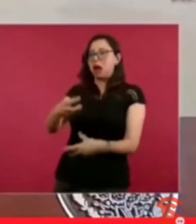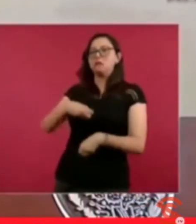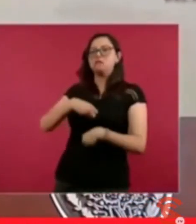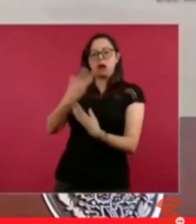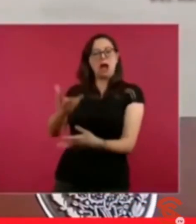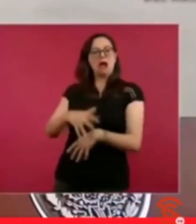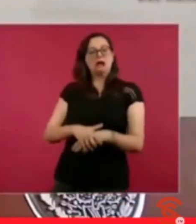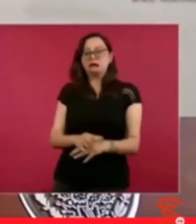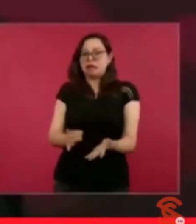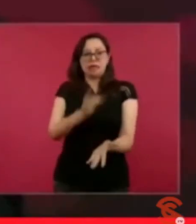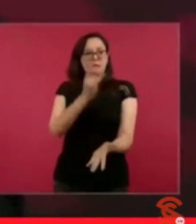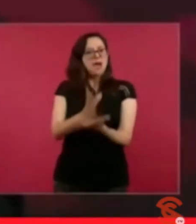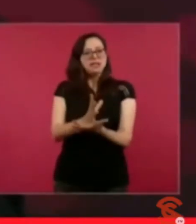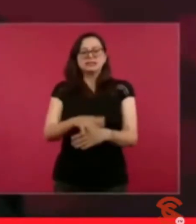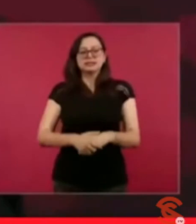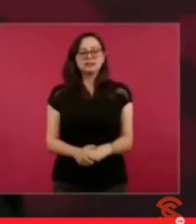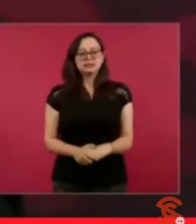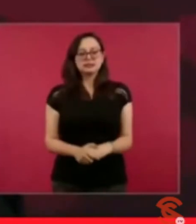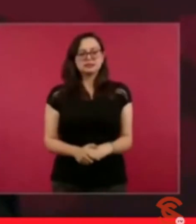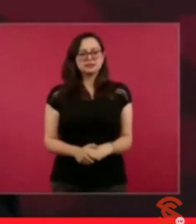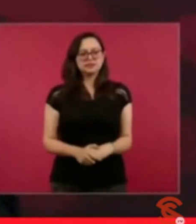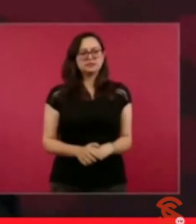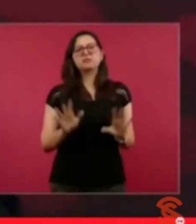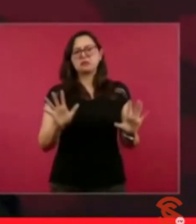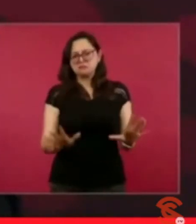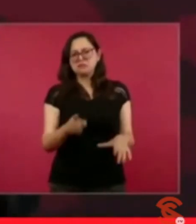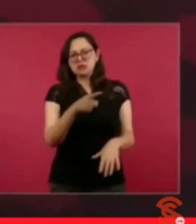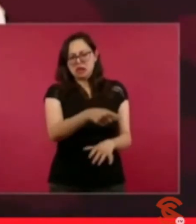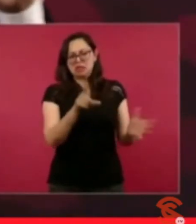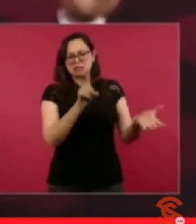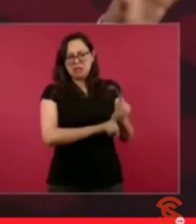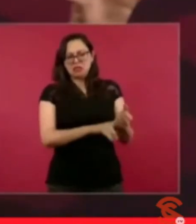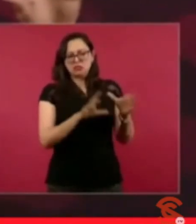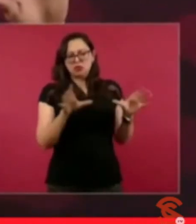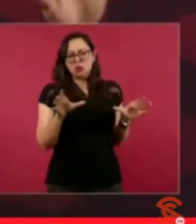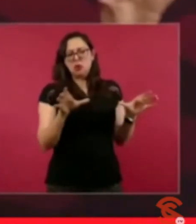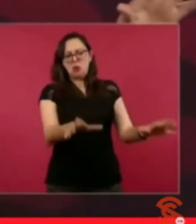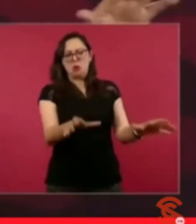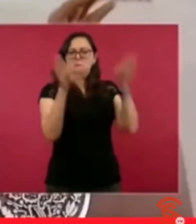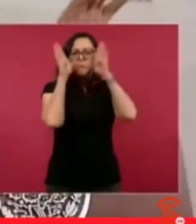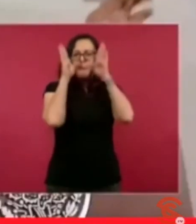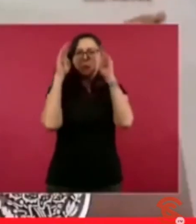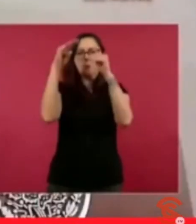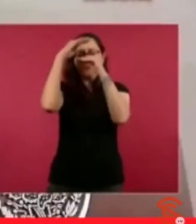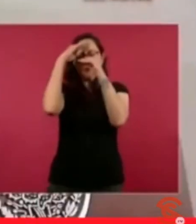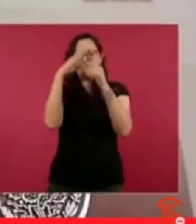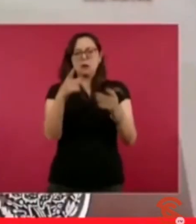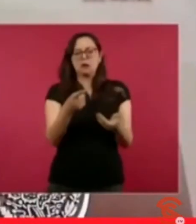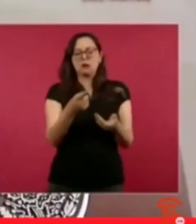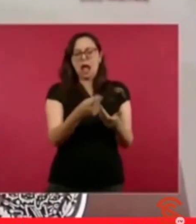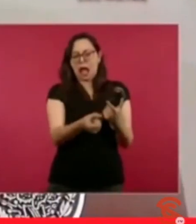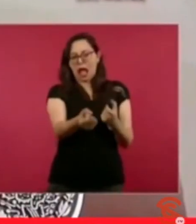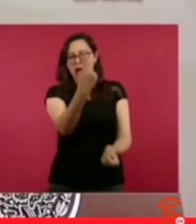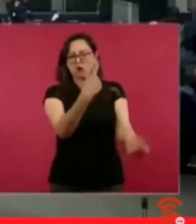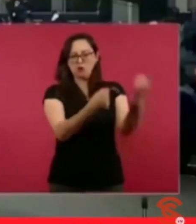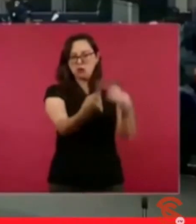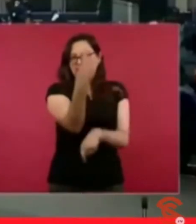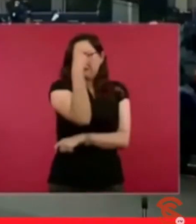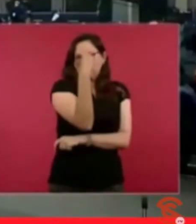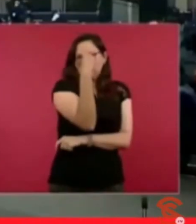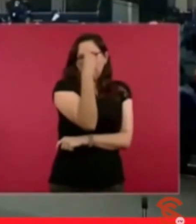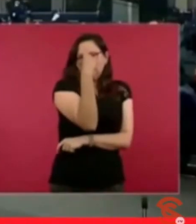dogmáticos o fanáticos. Eso lo respeto mucho.